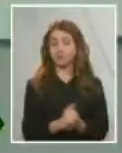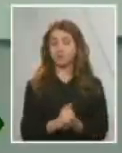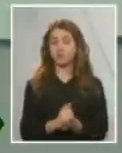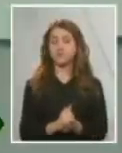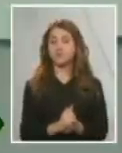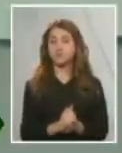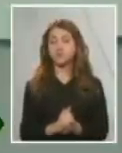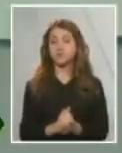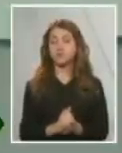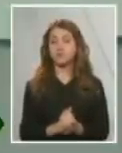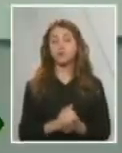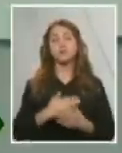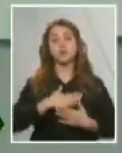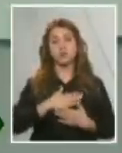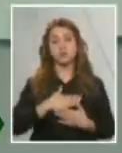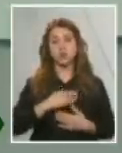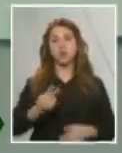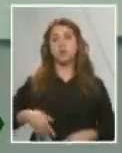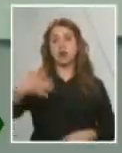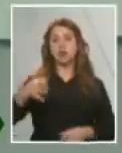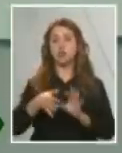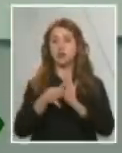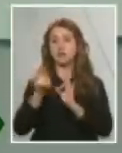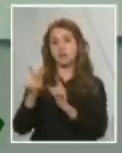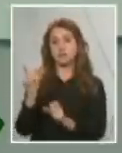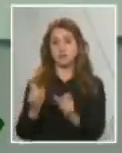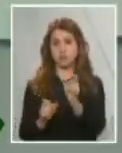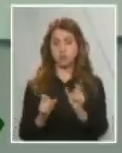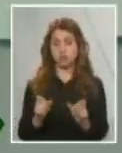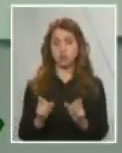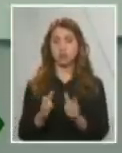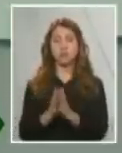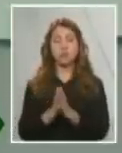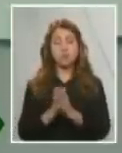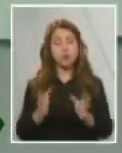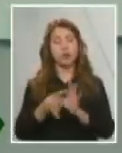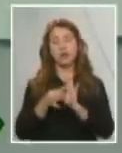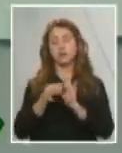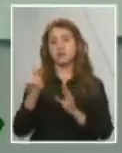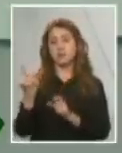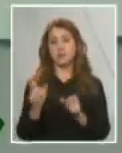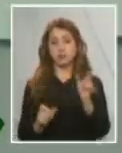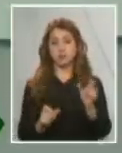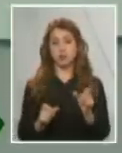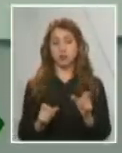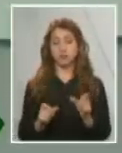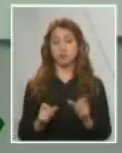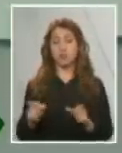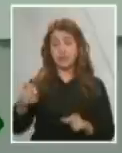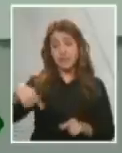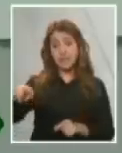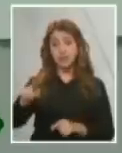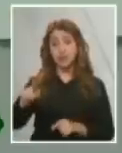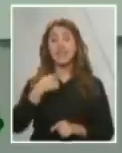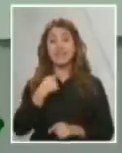Bueno, yo valoro a esas personas. Yo muy agradecida a esas personas, porque si